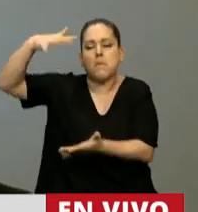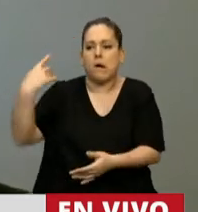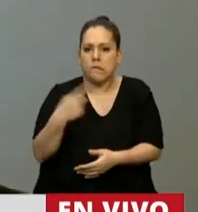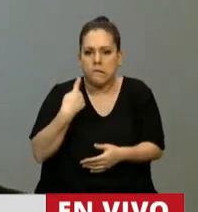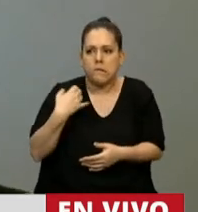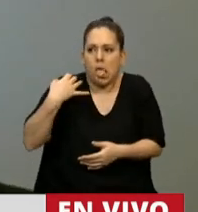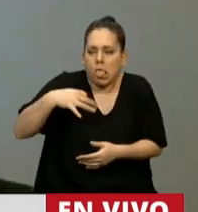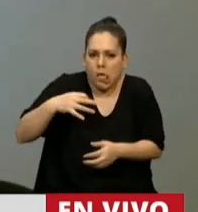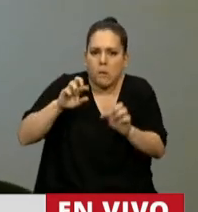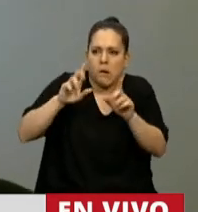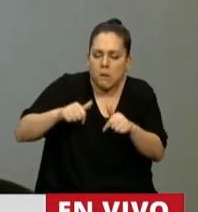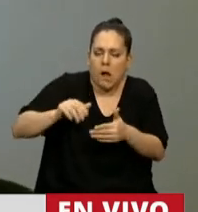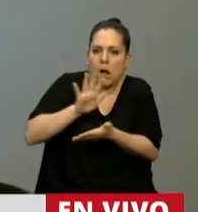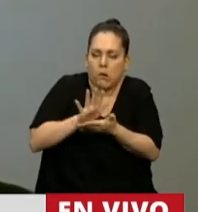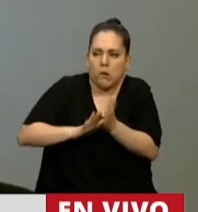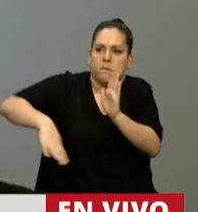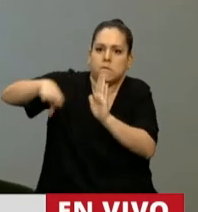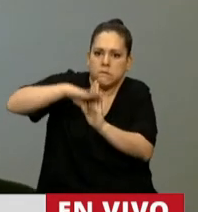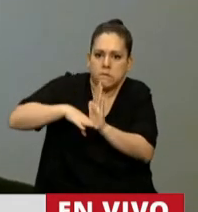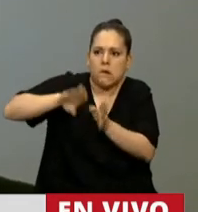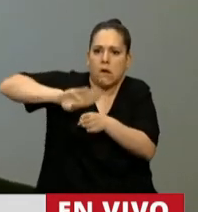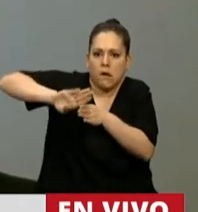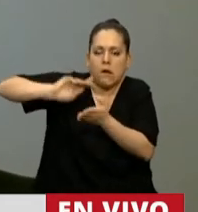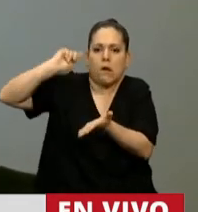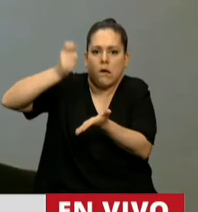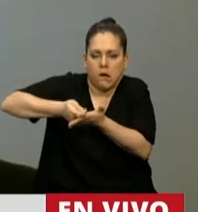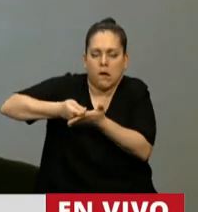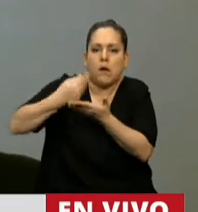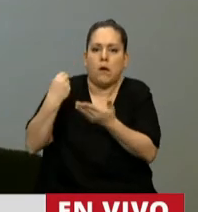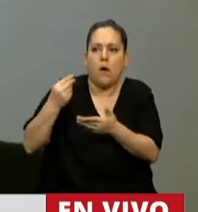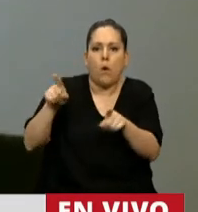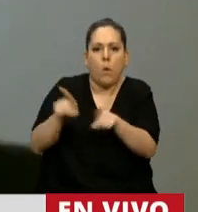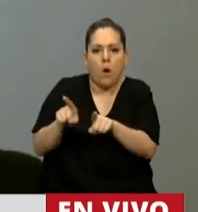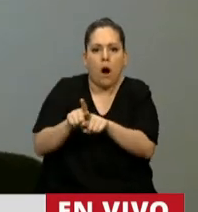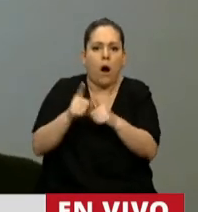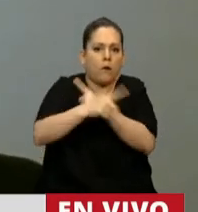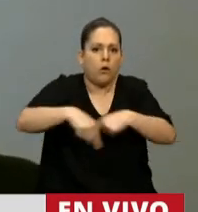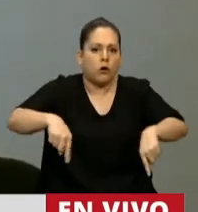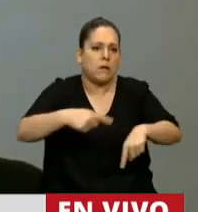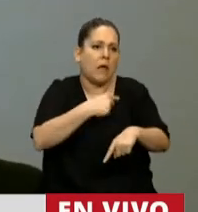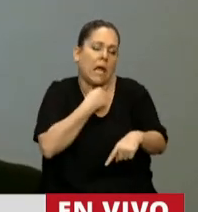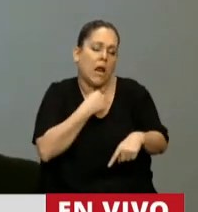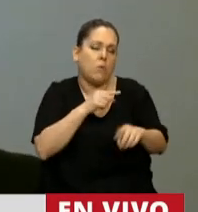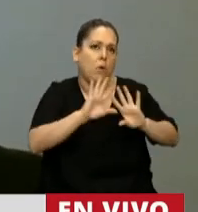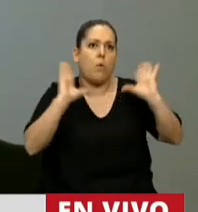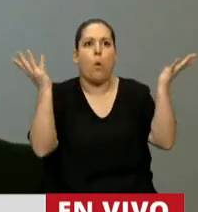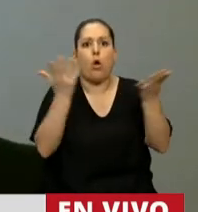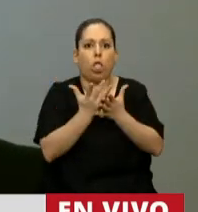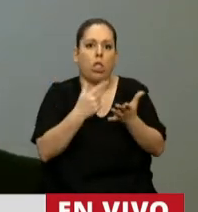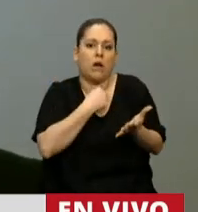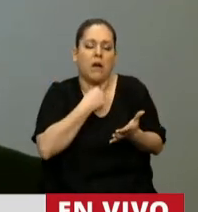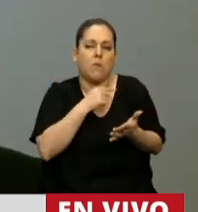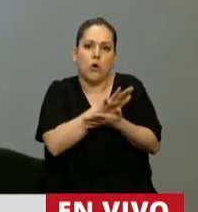de renegociaciones y nos va poniendo cada vez más lejos de aquellos lugares que quisiéramos ocupar en el mundo y